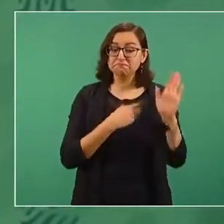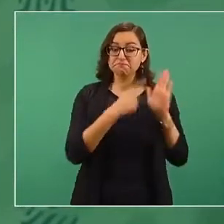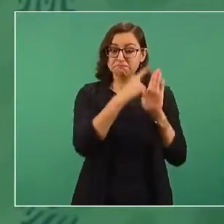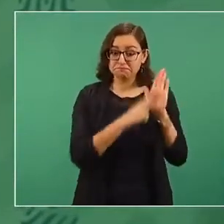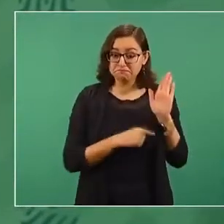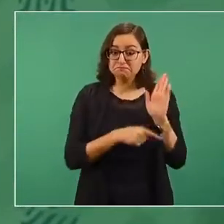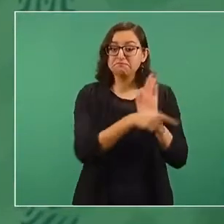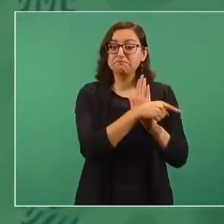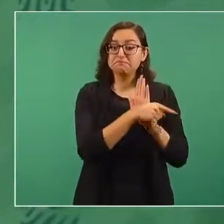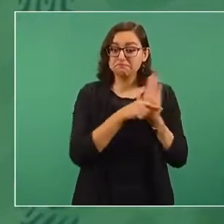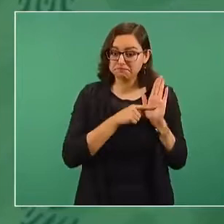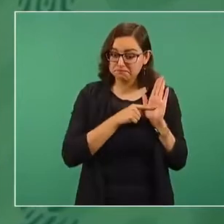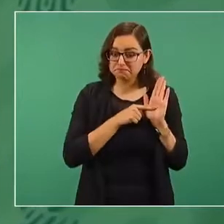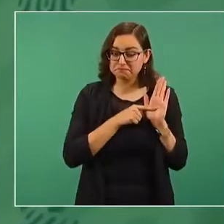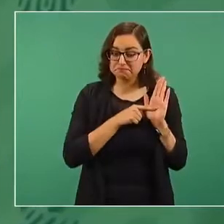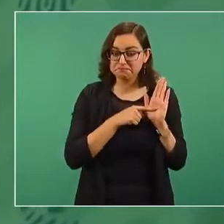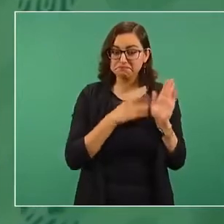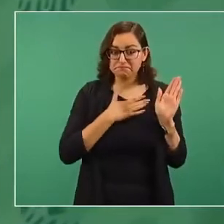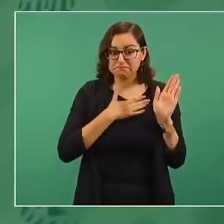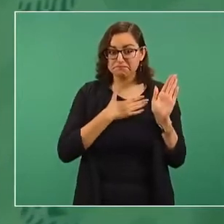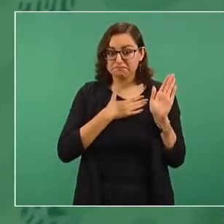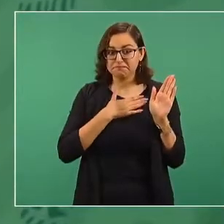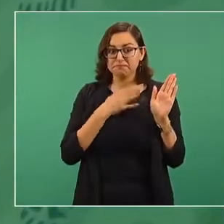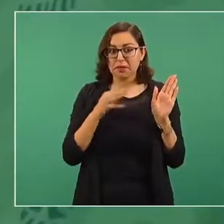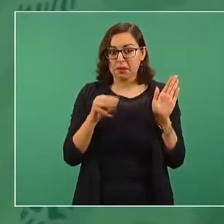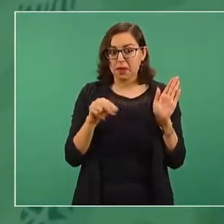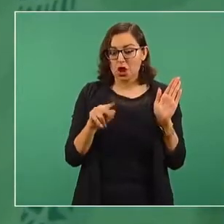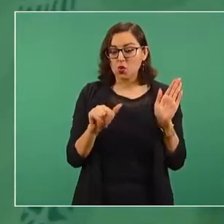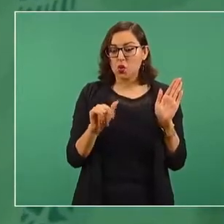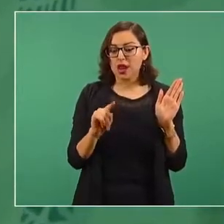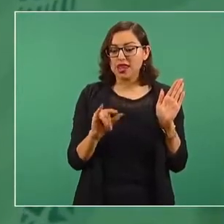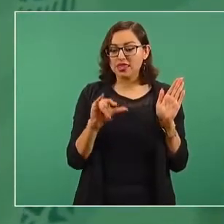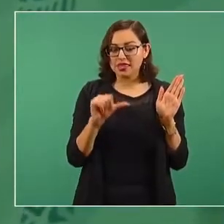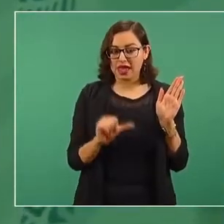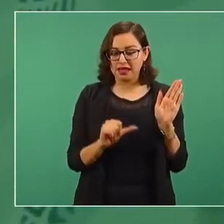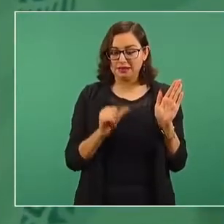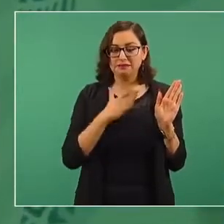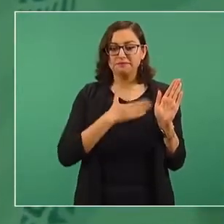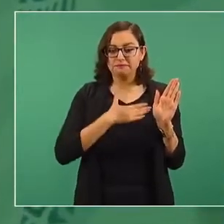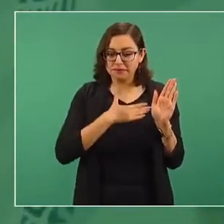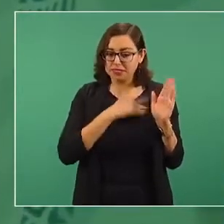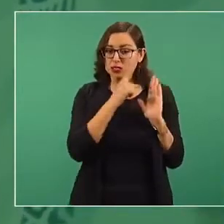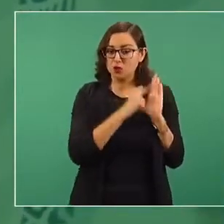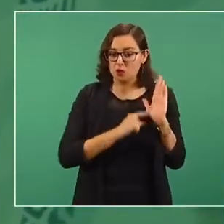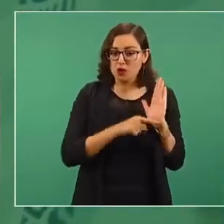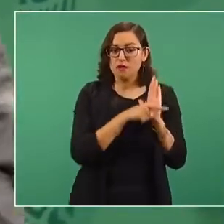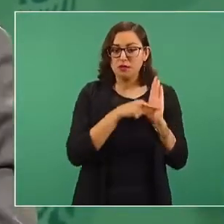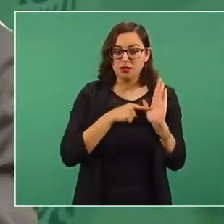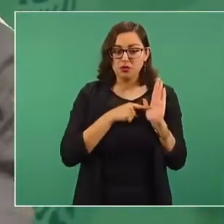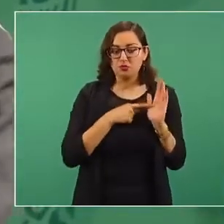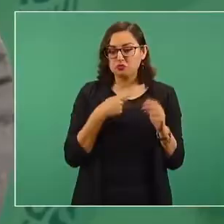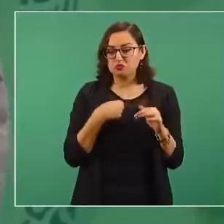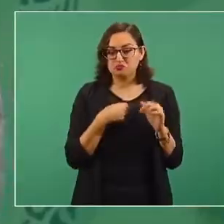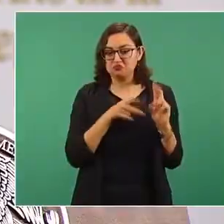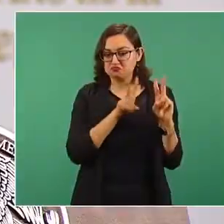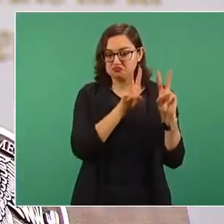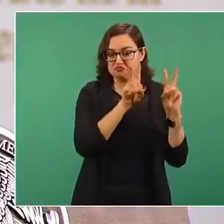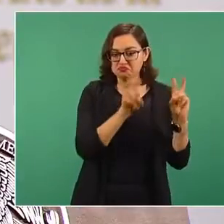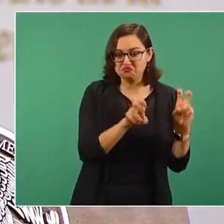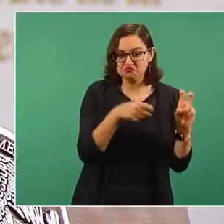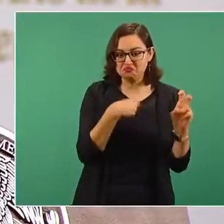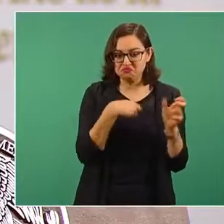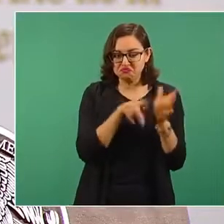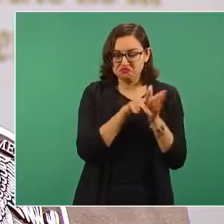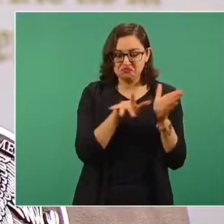que no sabía yo, porque no veo nunca los titulares, yo me entero por